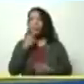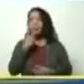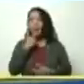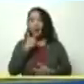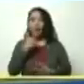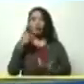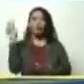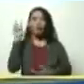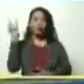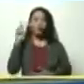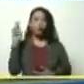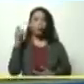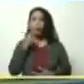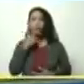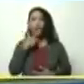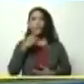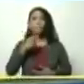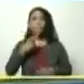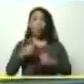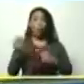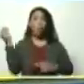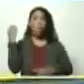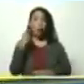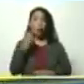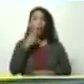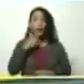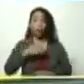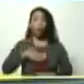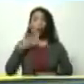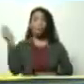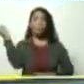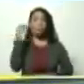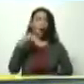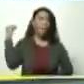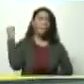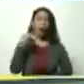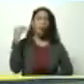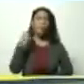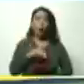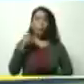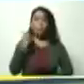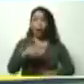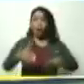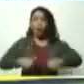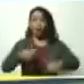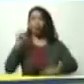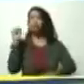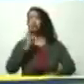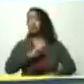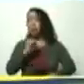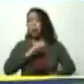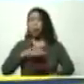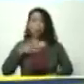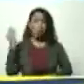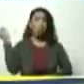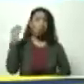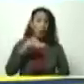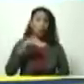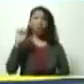bonita Venezuela pero puede estar más bonita todavía mucho más hermosa todavía claro que sí podemos hacer más